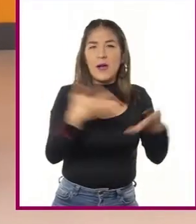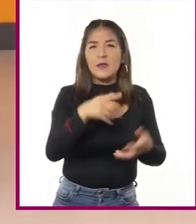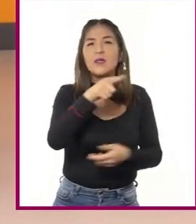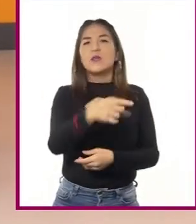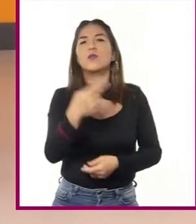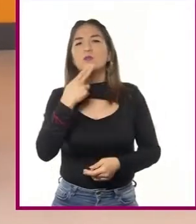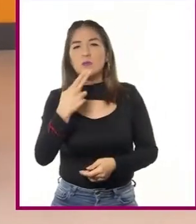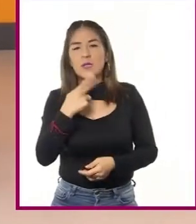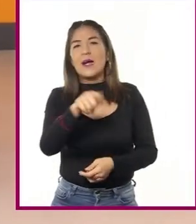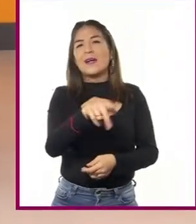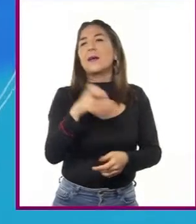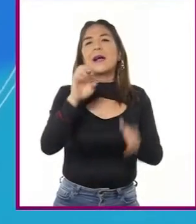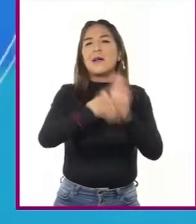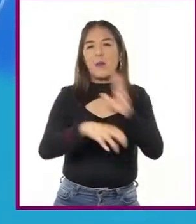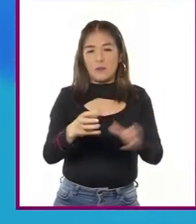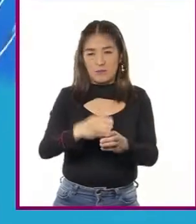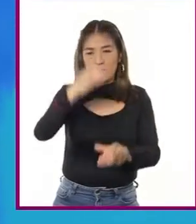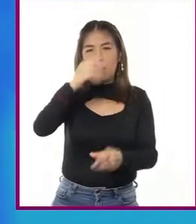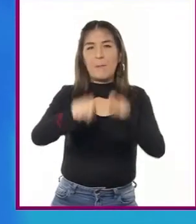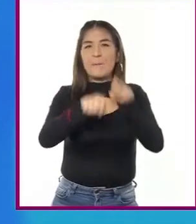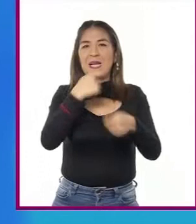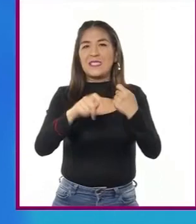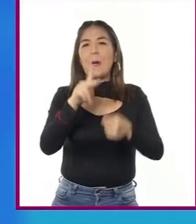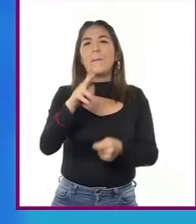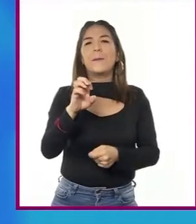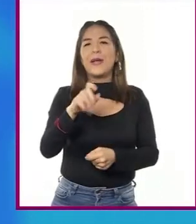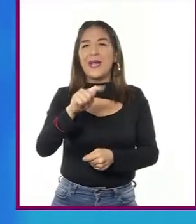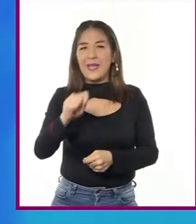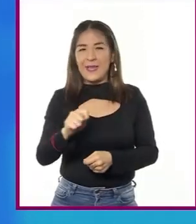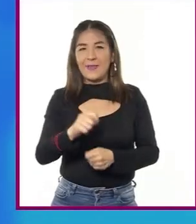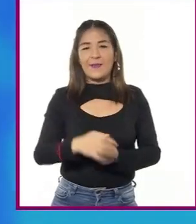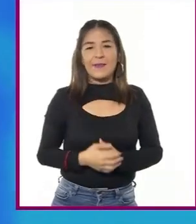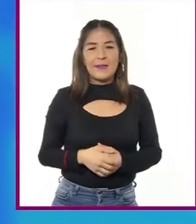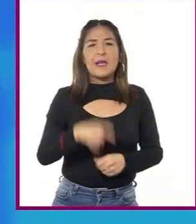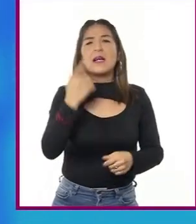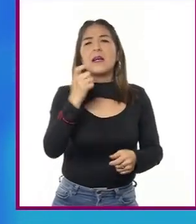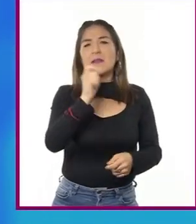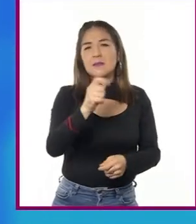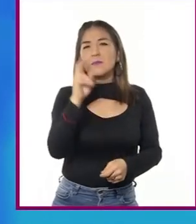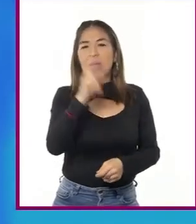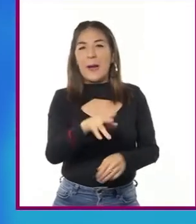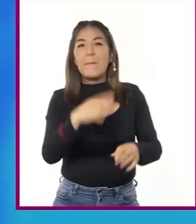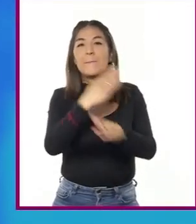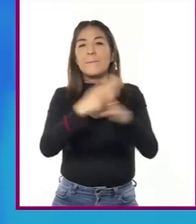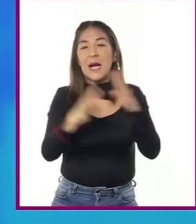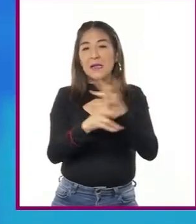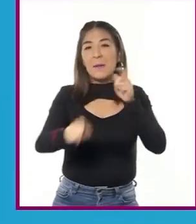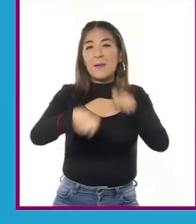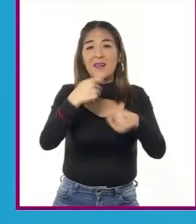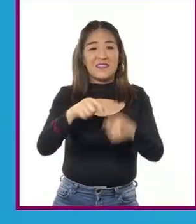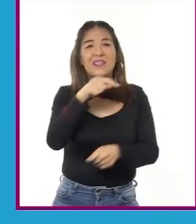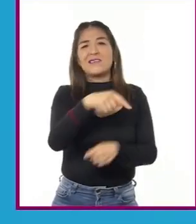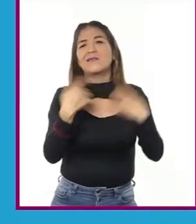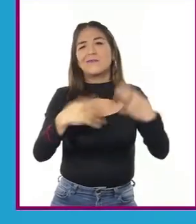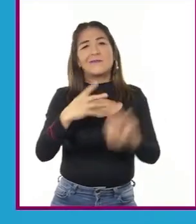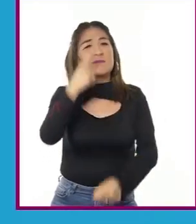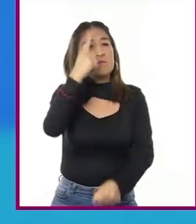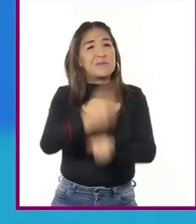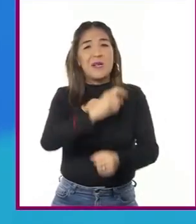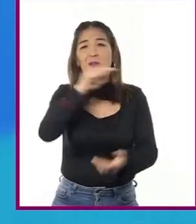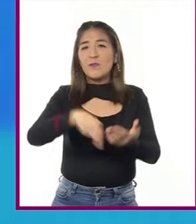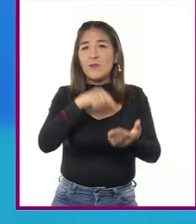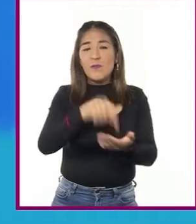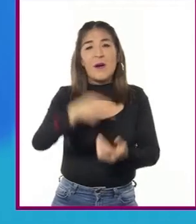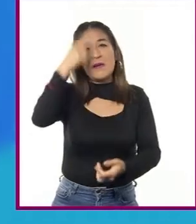como envases de PET. Encontramos en distintas fuentes que los materiales plásticos ocupan el primer lugar en cuanto a